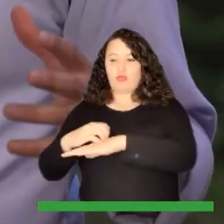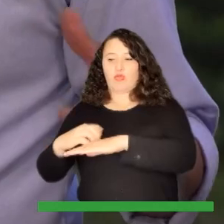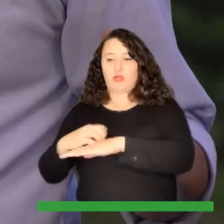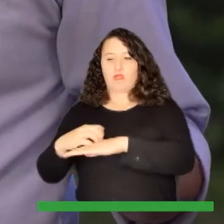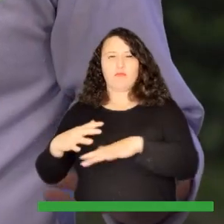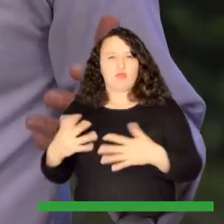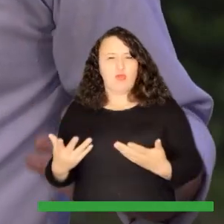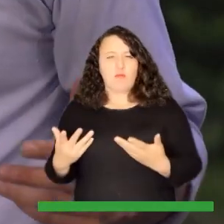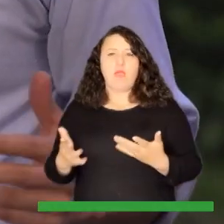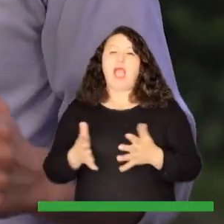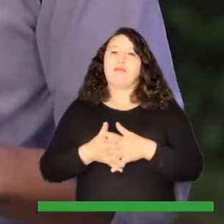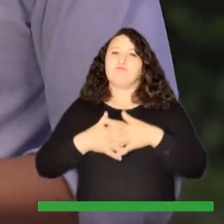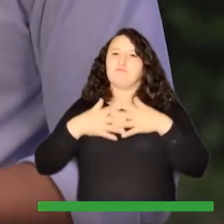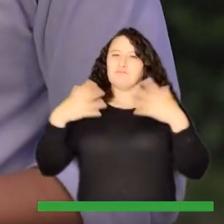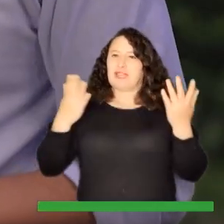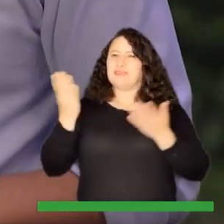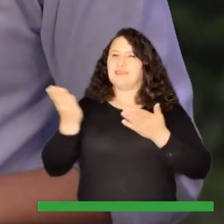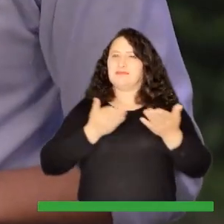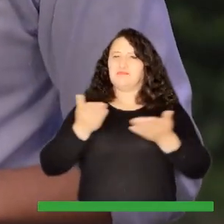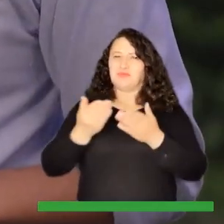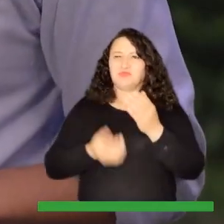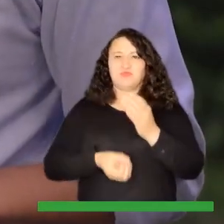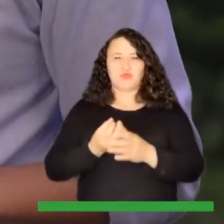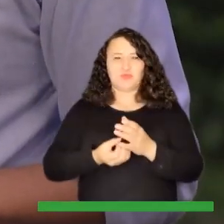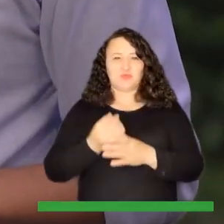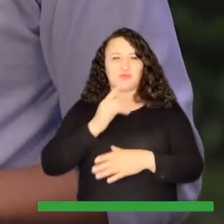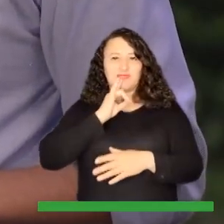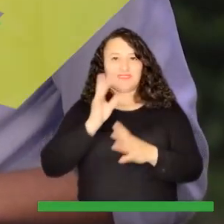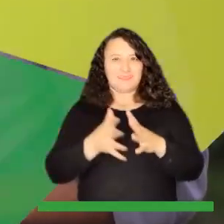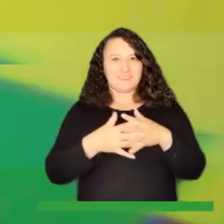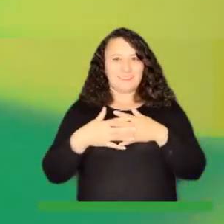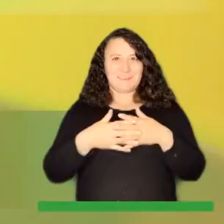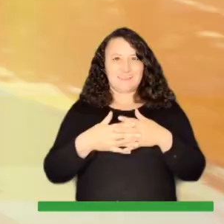de ampliar el acceso de nuestros productos al mercado de los Estados